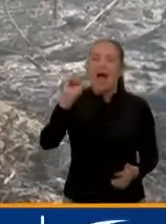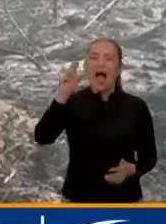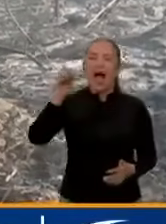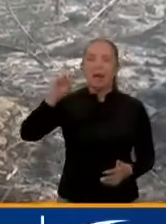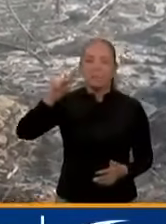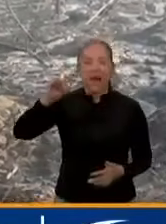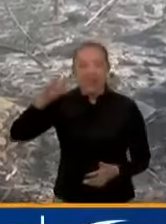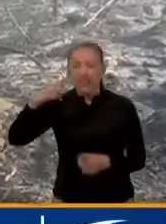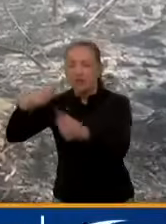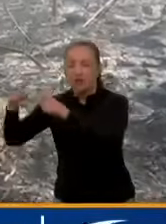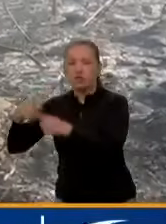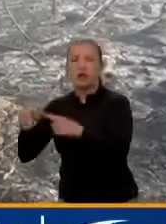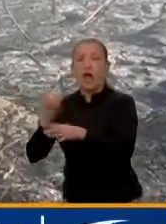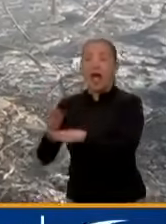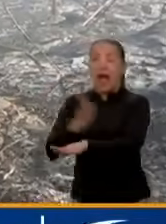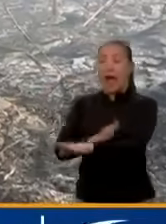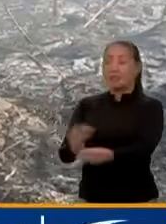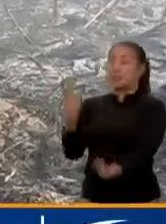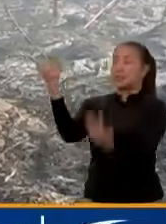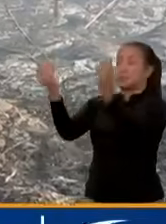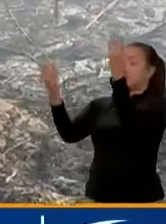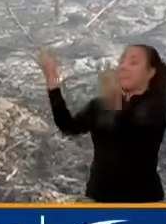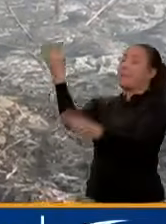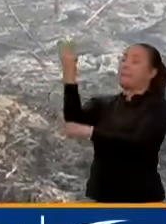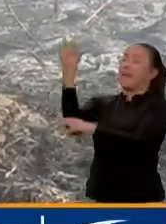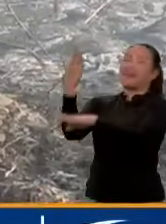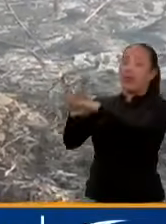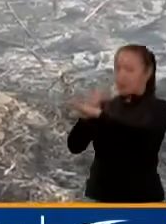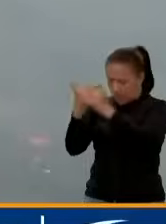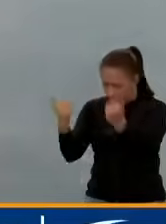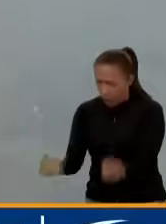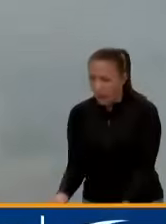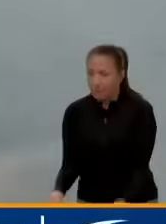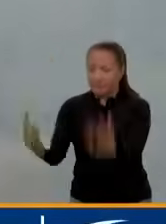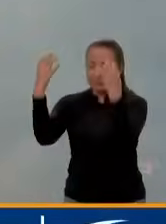cenizas y centenares de animales completamente calcinados.